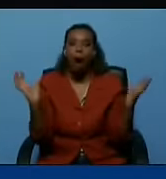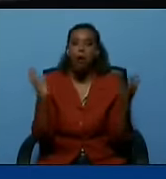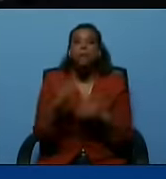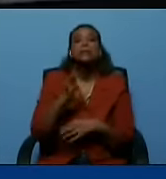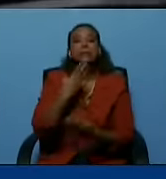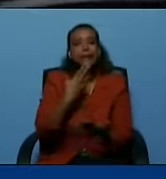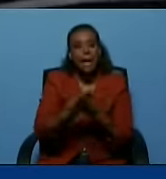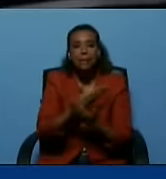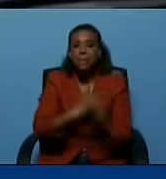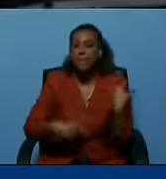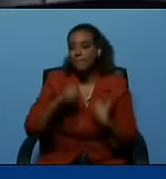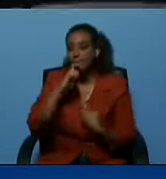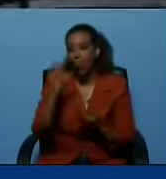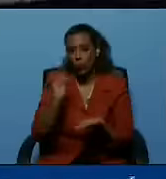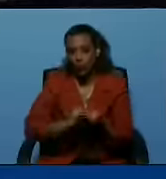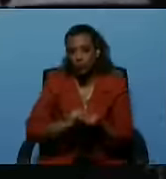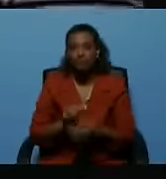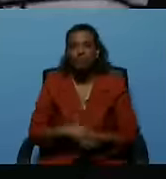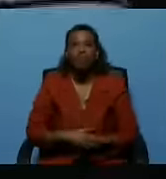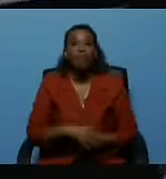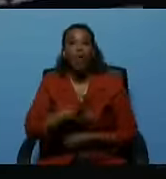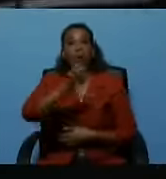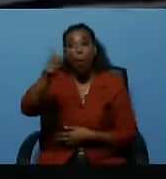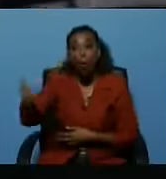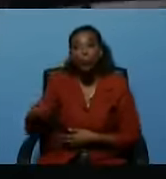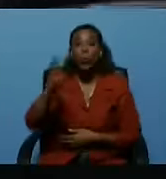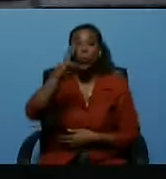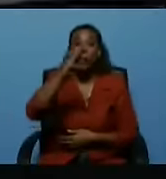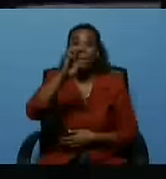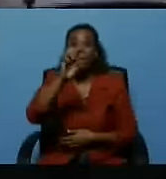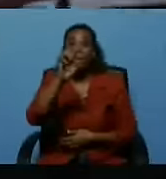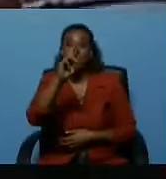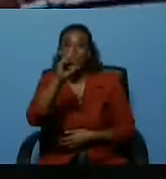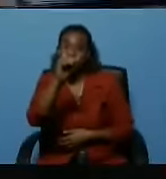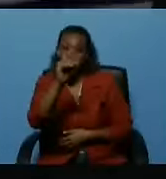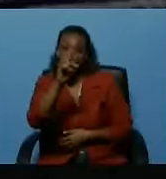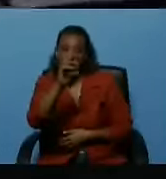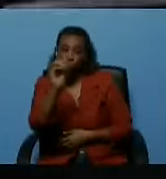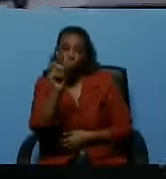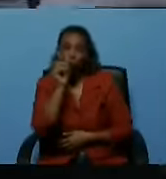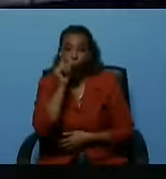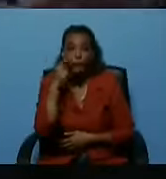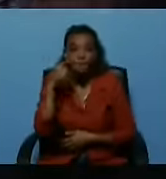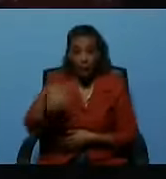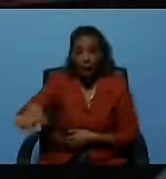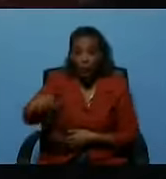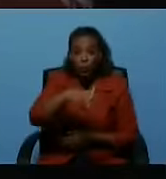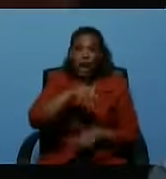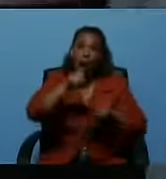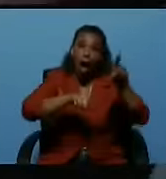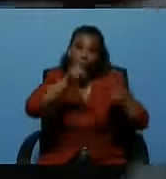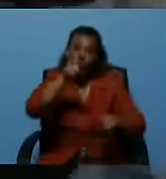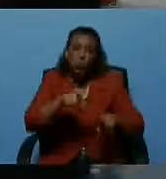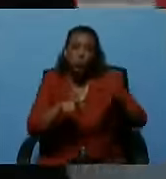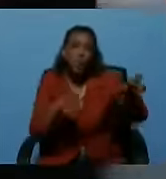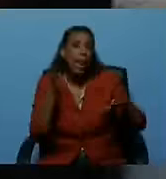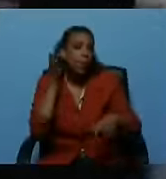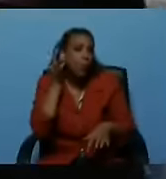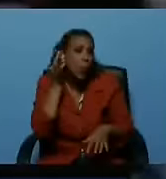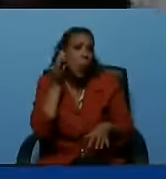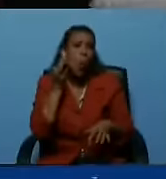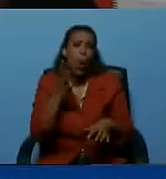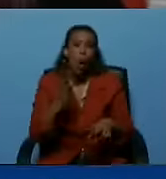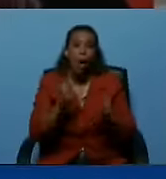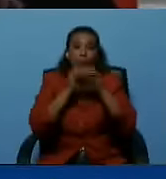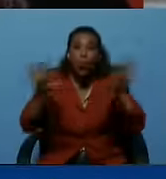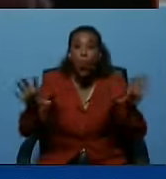presidente, nuevamente. Aquí también está Pedro Medina. Pedro, cuéntanos un poco, tú eres el padre de una de las chicas que se viralizó en